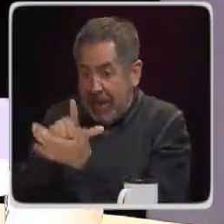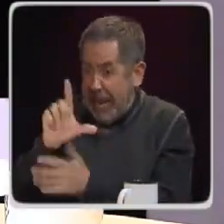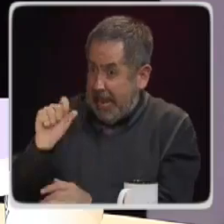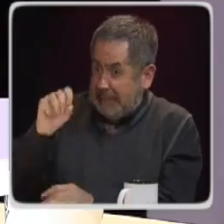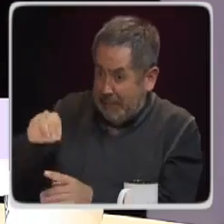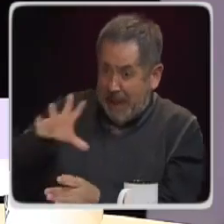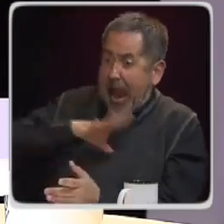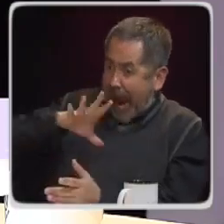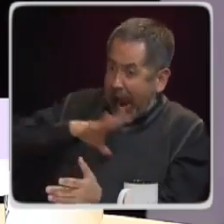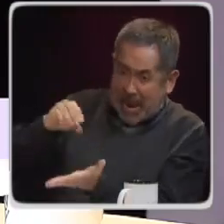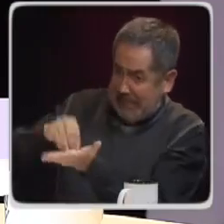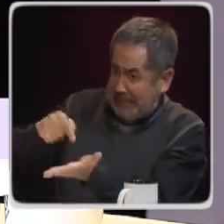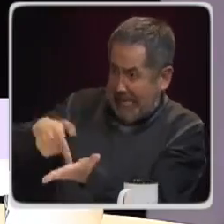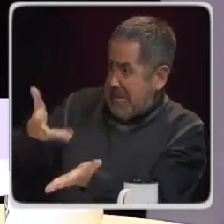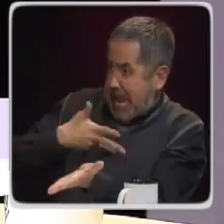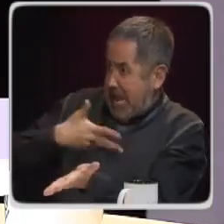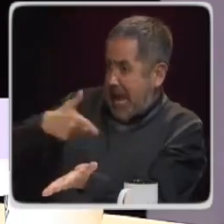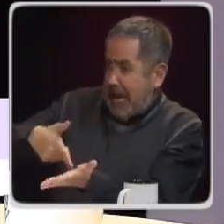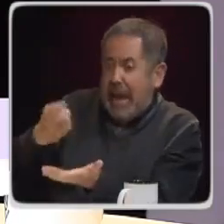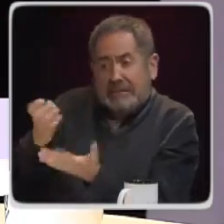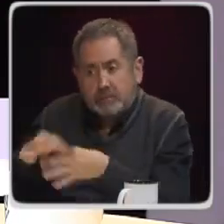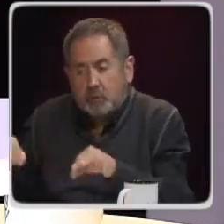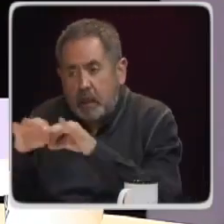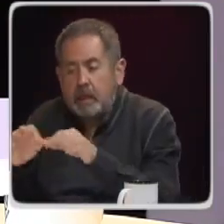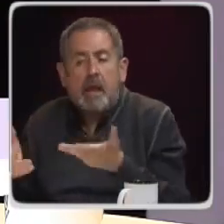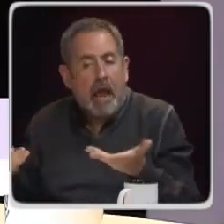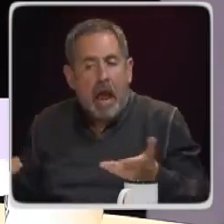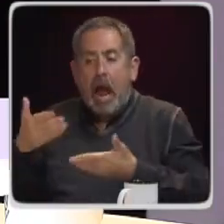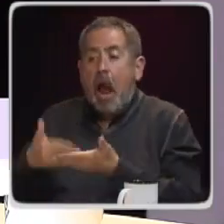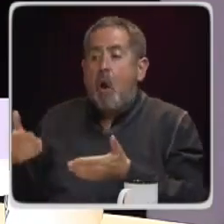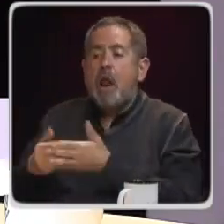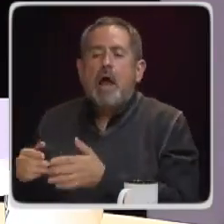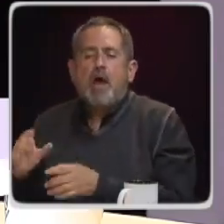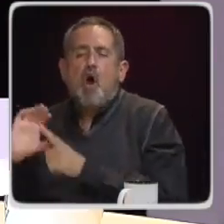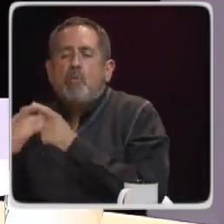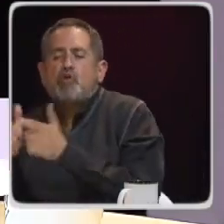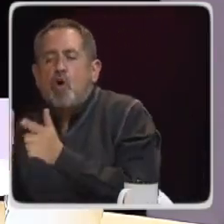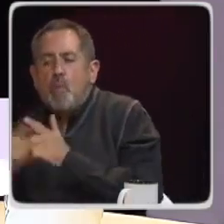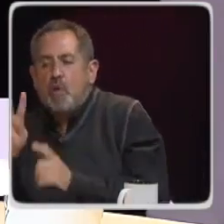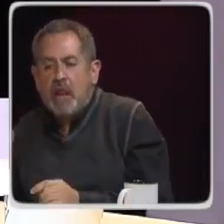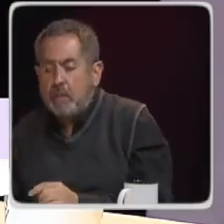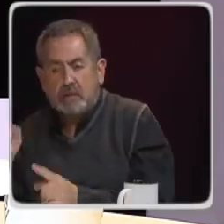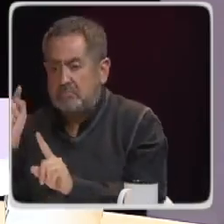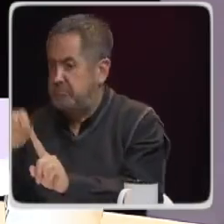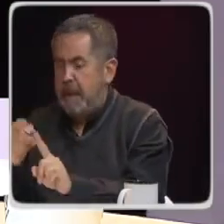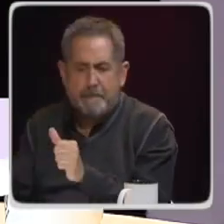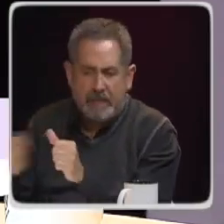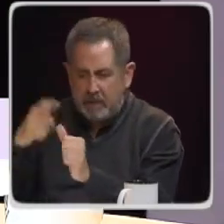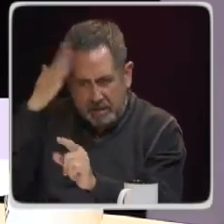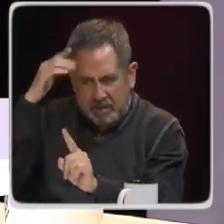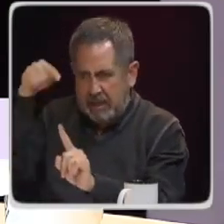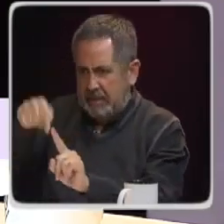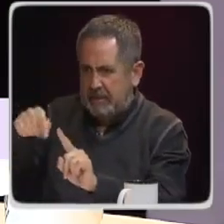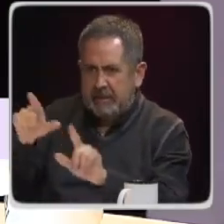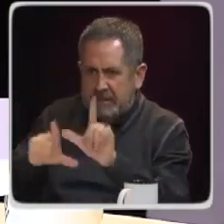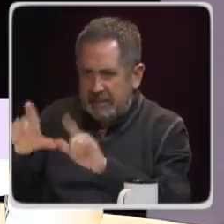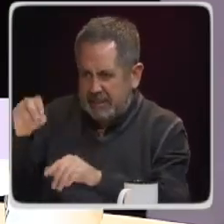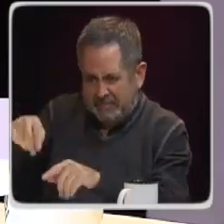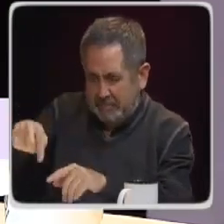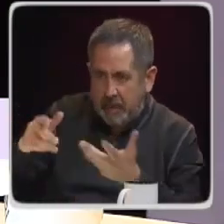porque nos da la opción de que sea presencial o que mandemos nuestro escrito, o también nos permitió mandar un video en lengua de señas. Eso es